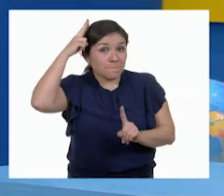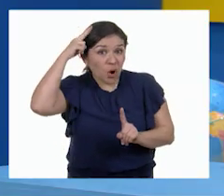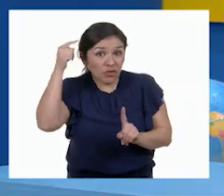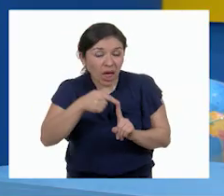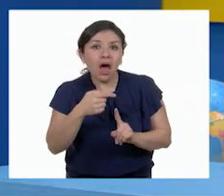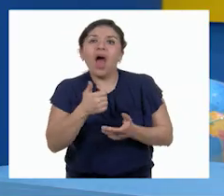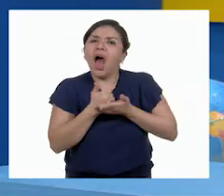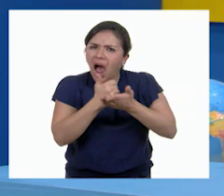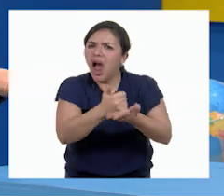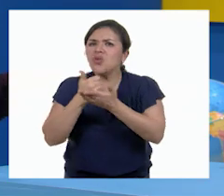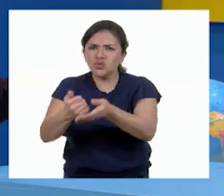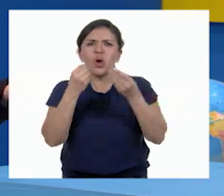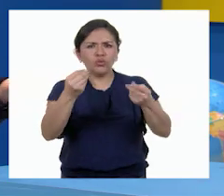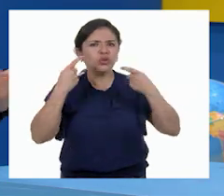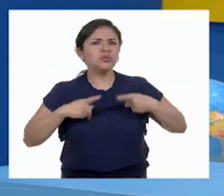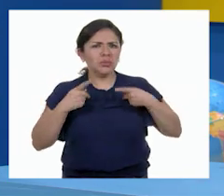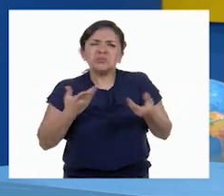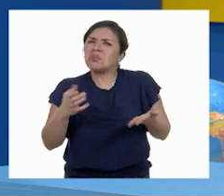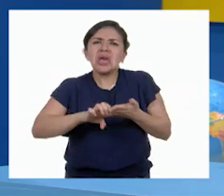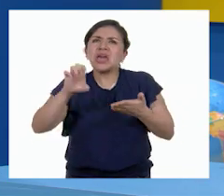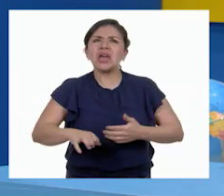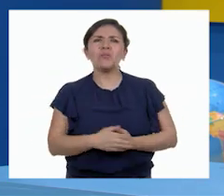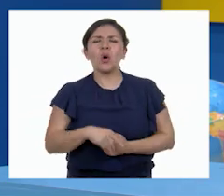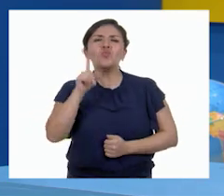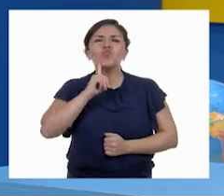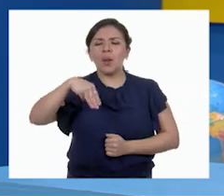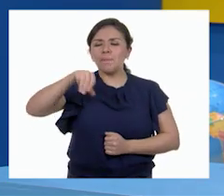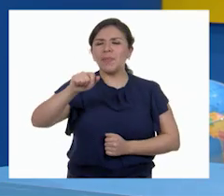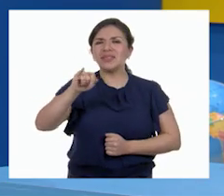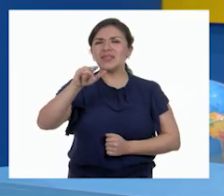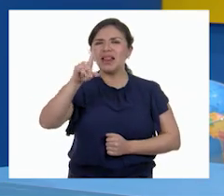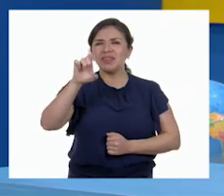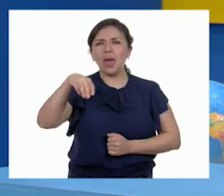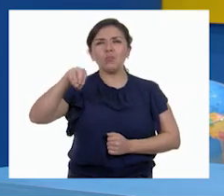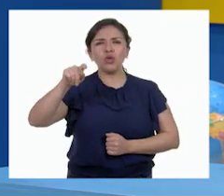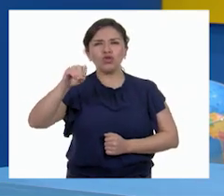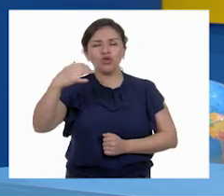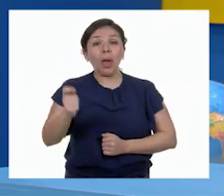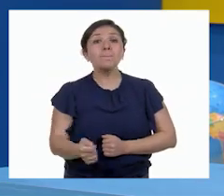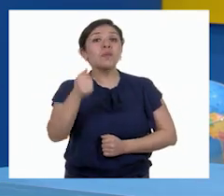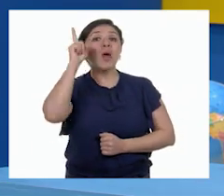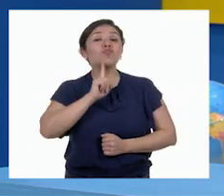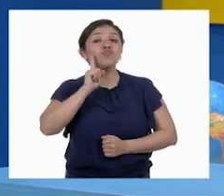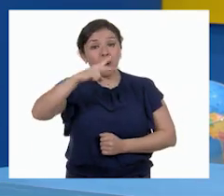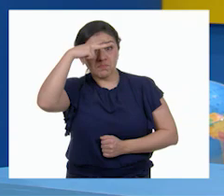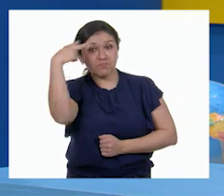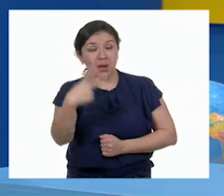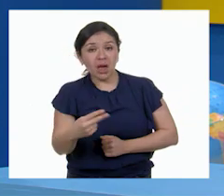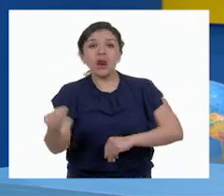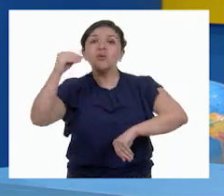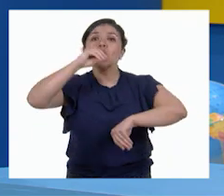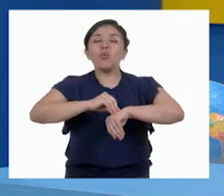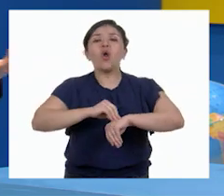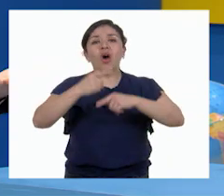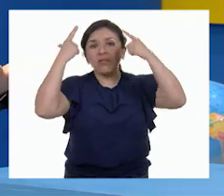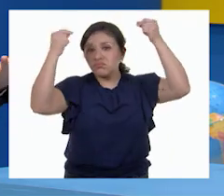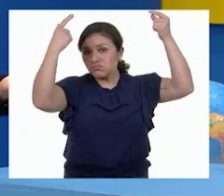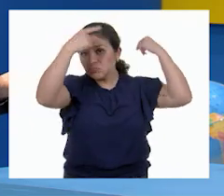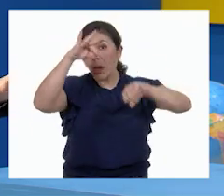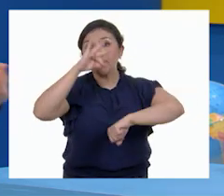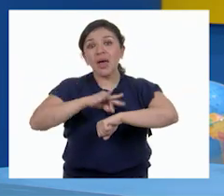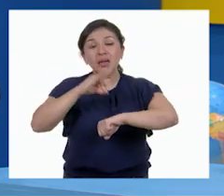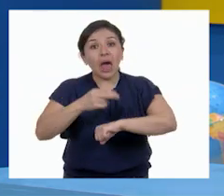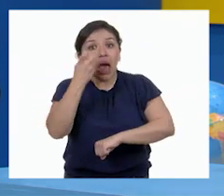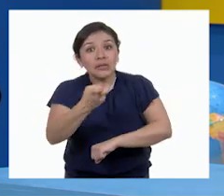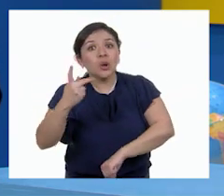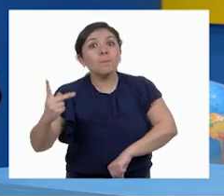benefició a mucha gente. Por ejemplo, Matilde Montoya fue la primera mujer mexicana en obtener el título de médico y esto